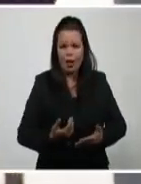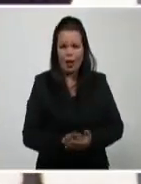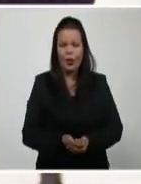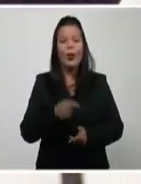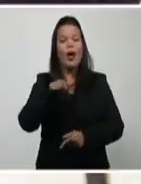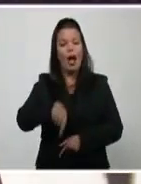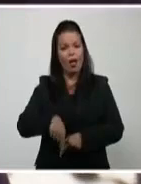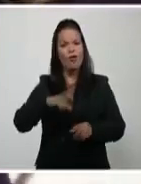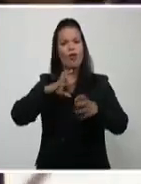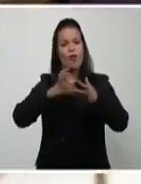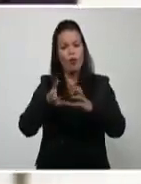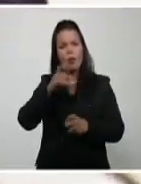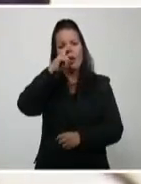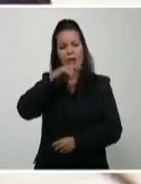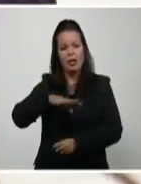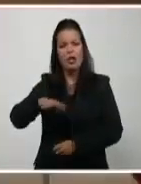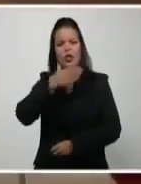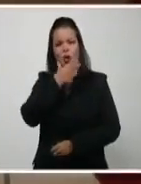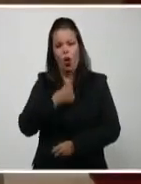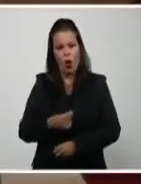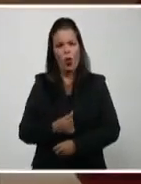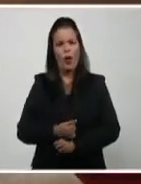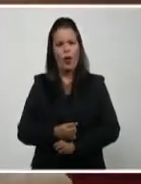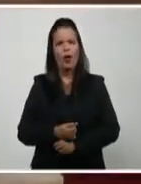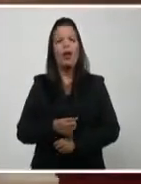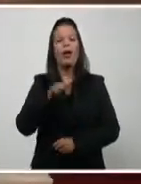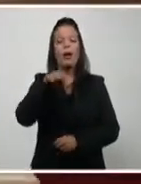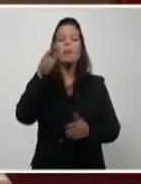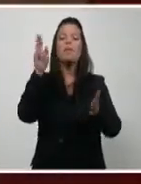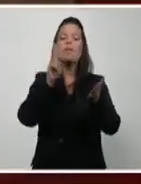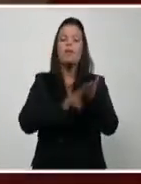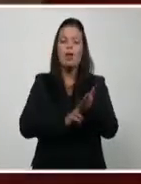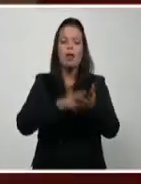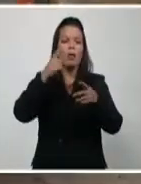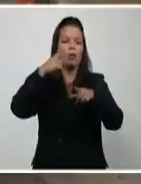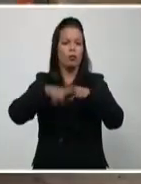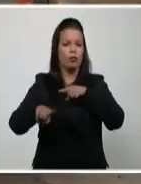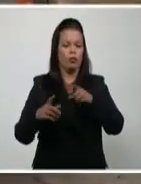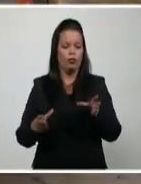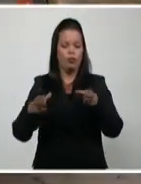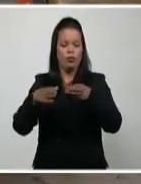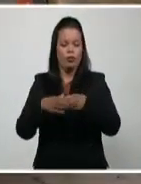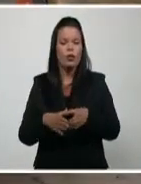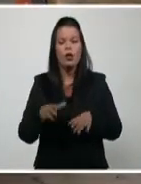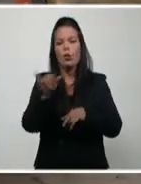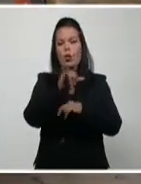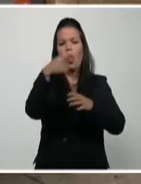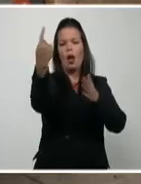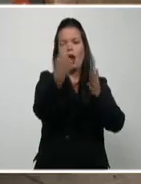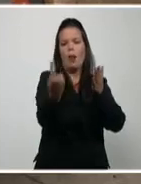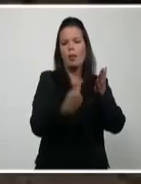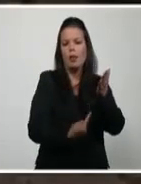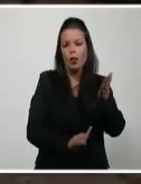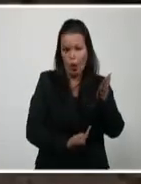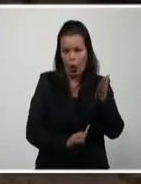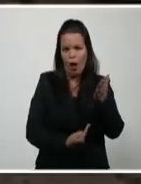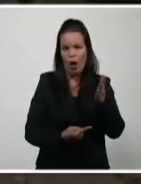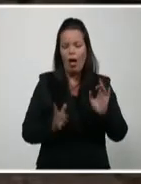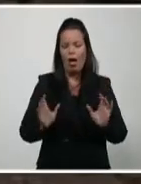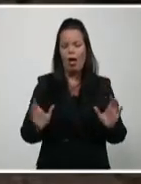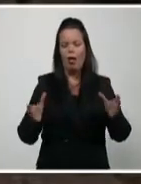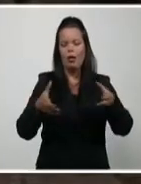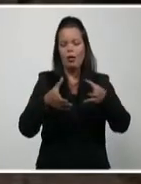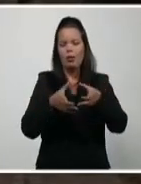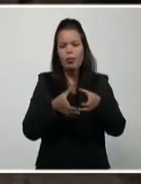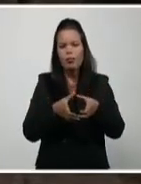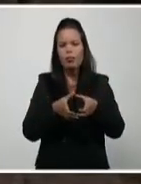jóvenes, miembros de la UNIAC, el grupo de teatro Al Ánimo y San Fiel, el pintor de los gatos, se reunieron al pie del tamarindo